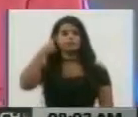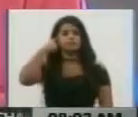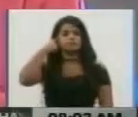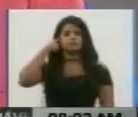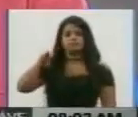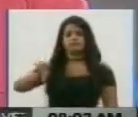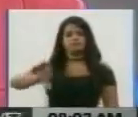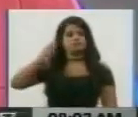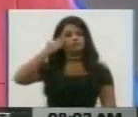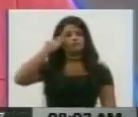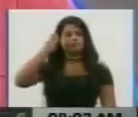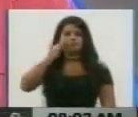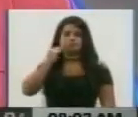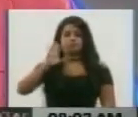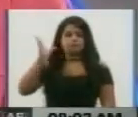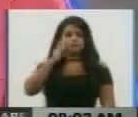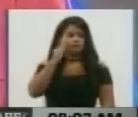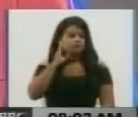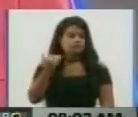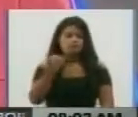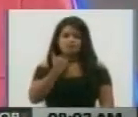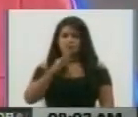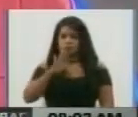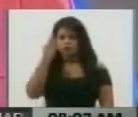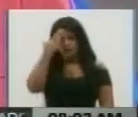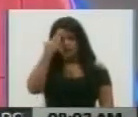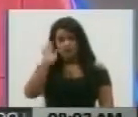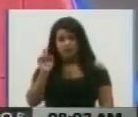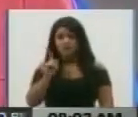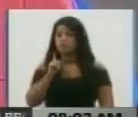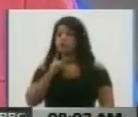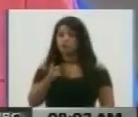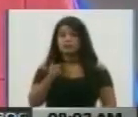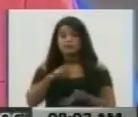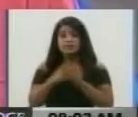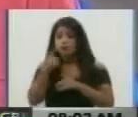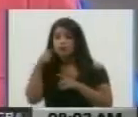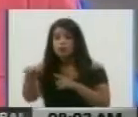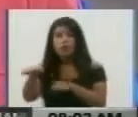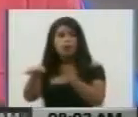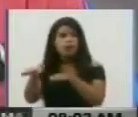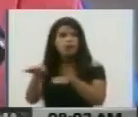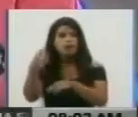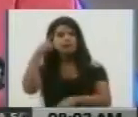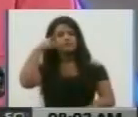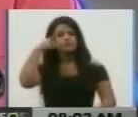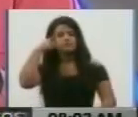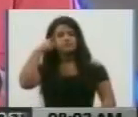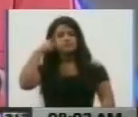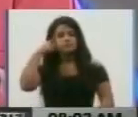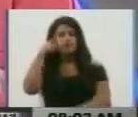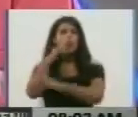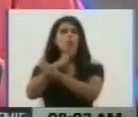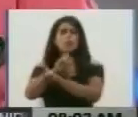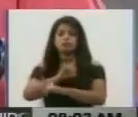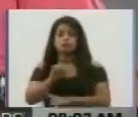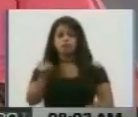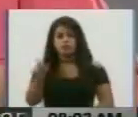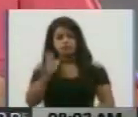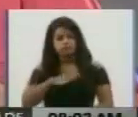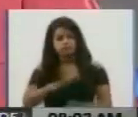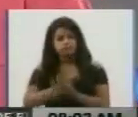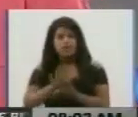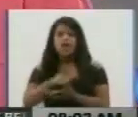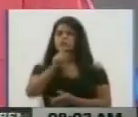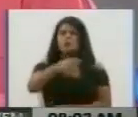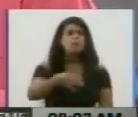para cualquier escenario. Yo, como te digo, no se debe jugar con la incertidumbre de nuestro pueblo. Nosotros tenemos